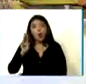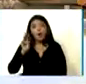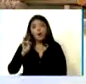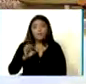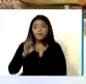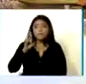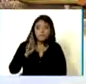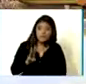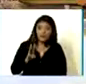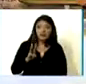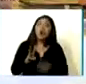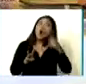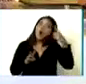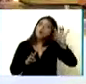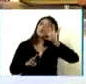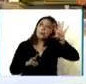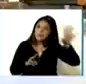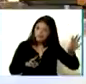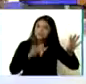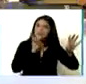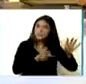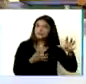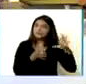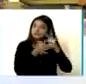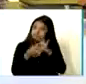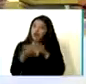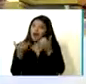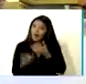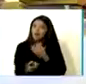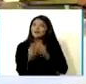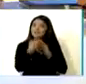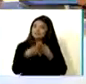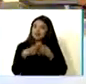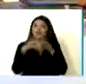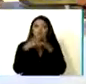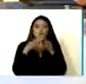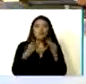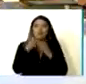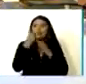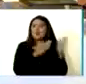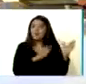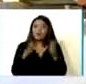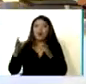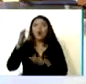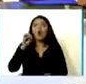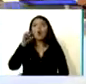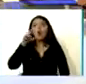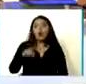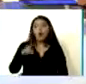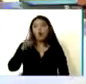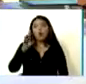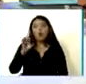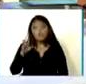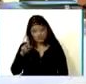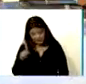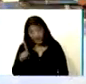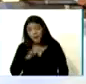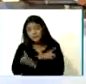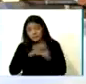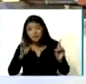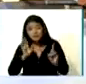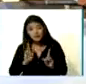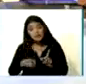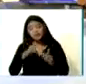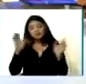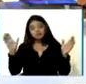como Irán, uh-huh, como Irak, que ahora sí se van a incorporar a todo lo que son los estatutos de la OPEP, no para formar parte de ellos, sino simplemente para bajar